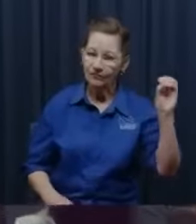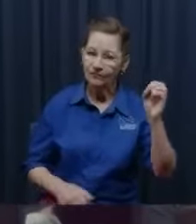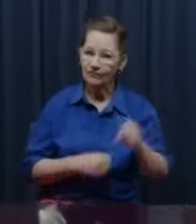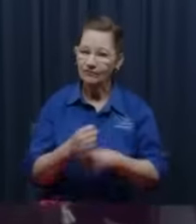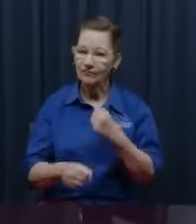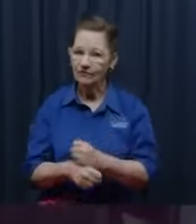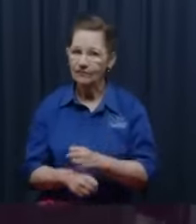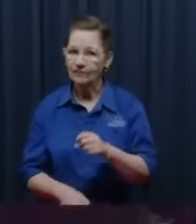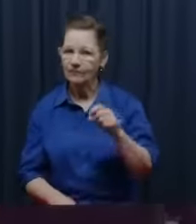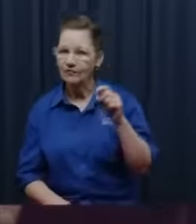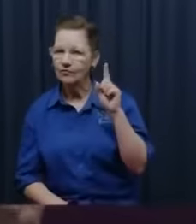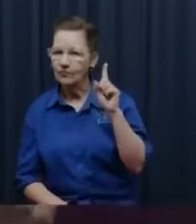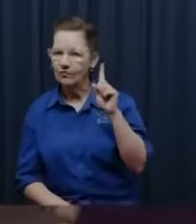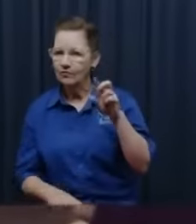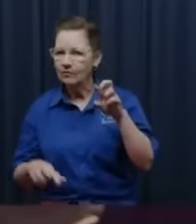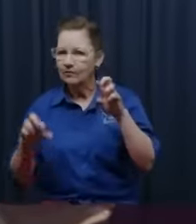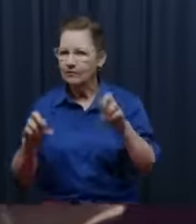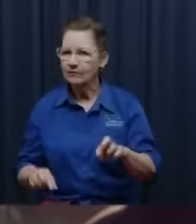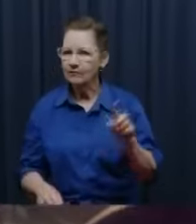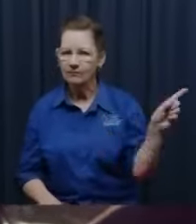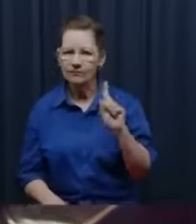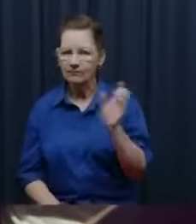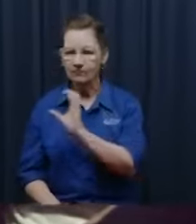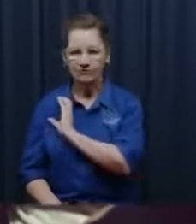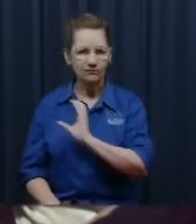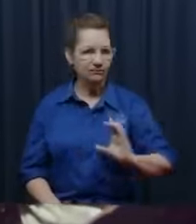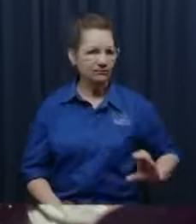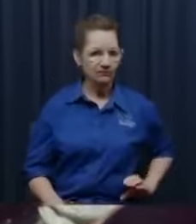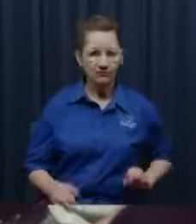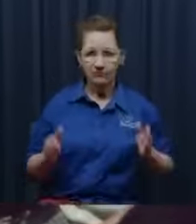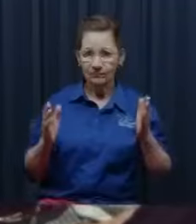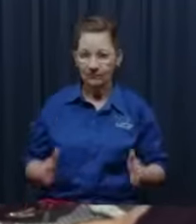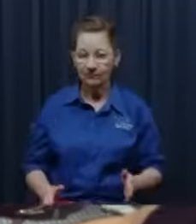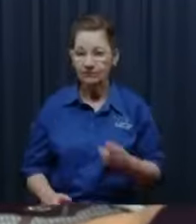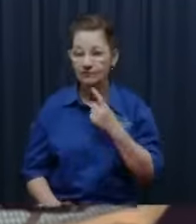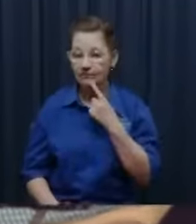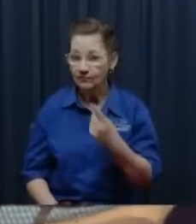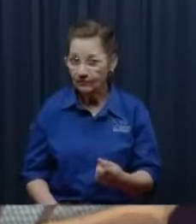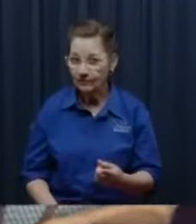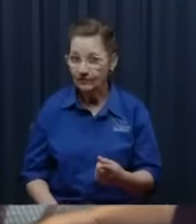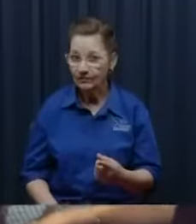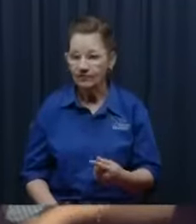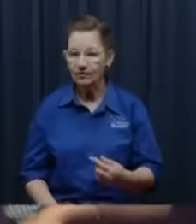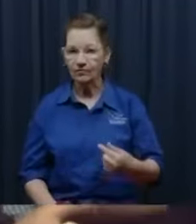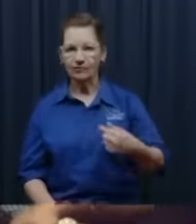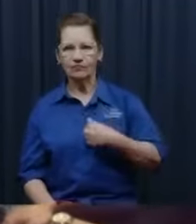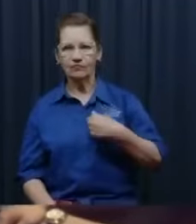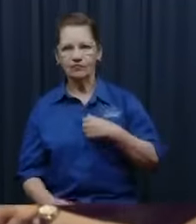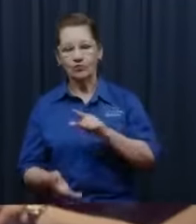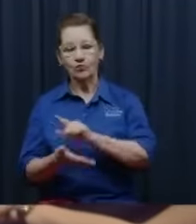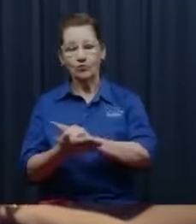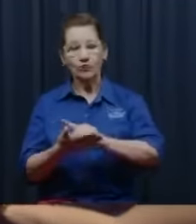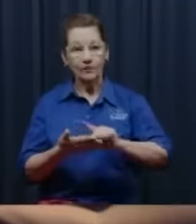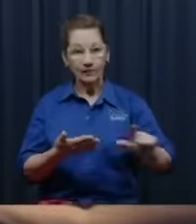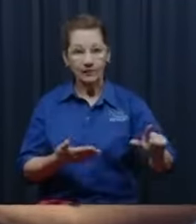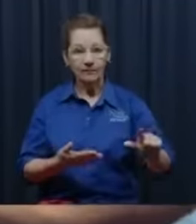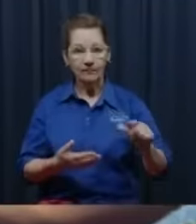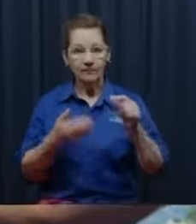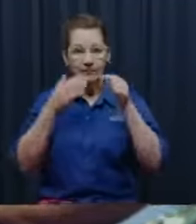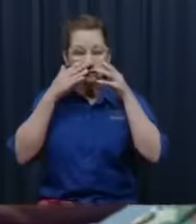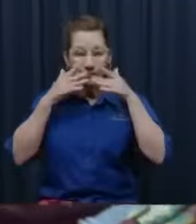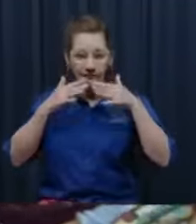siquiera era cristiano pero que tenía autoridad y dijo dijo él yo soy Li de la sangre de